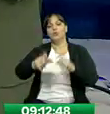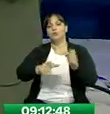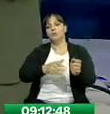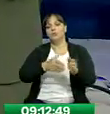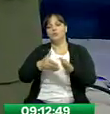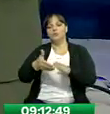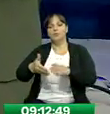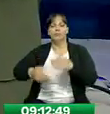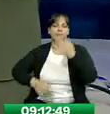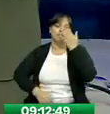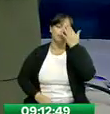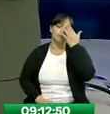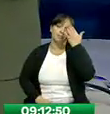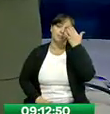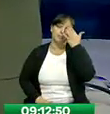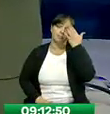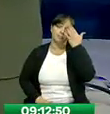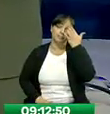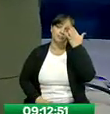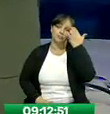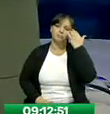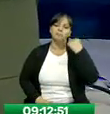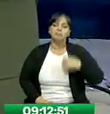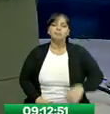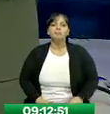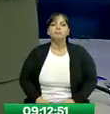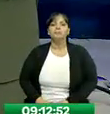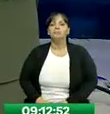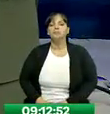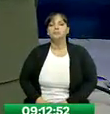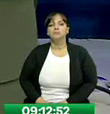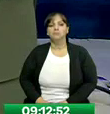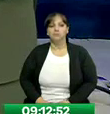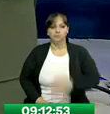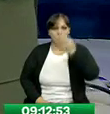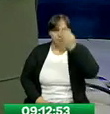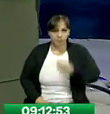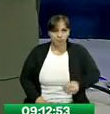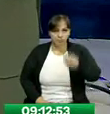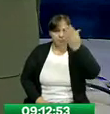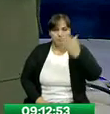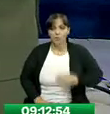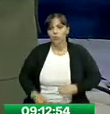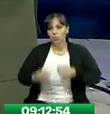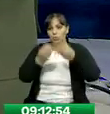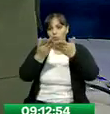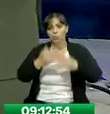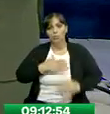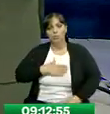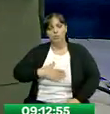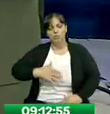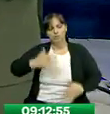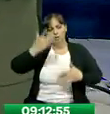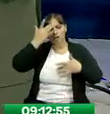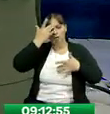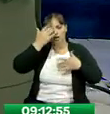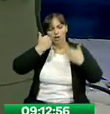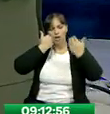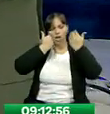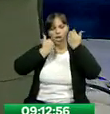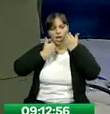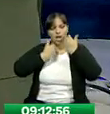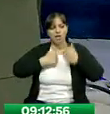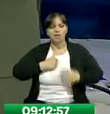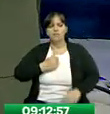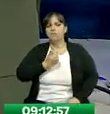muy buen día jorge y ahí está a tomar en cuenta y consideración las recomendaciones y prestar todas las tomar las precauciones del caso